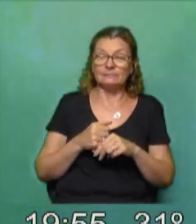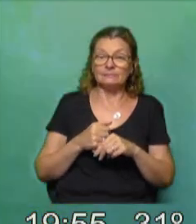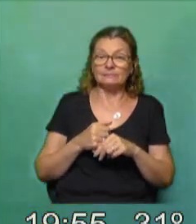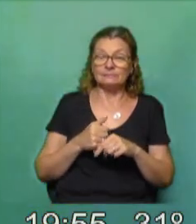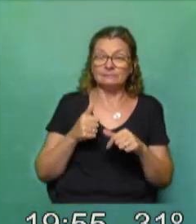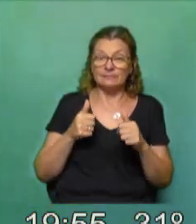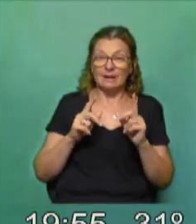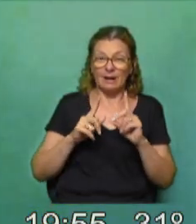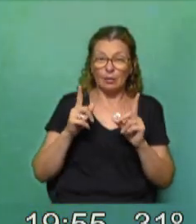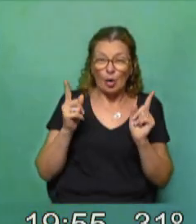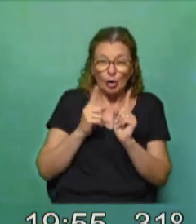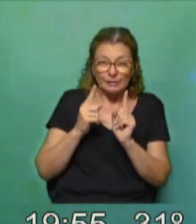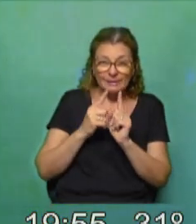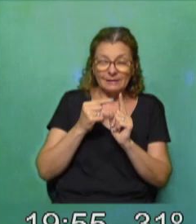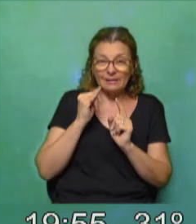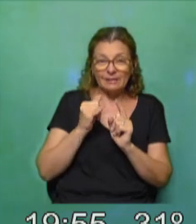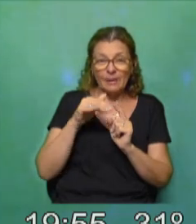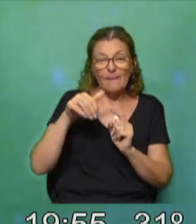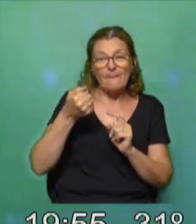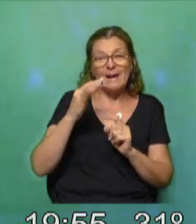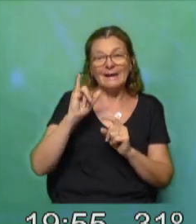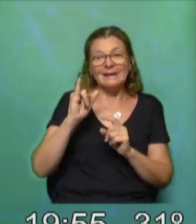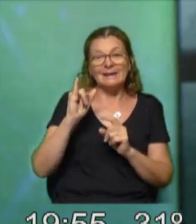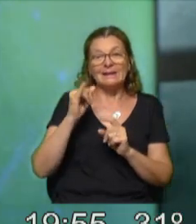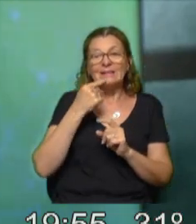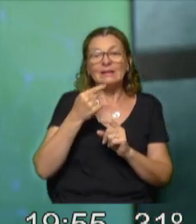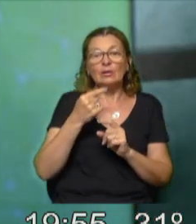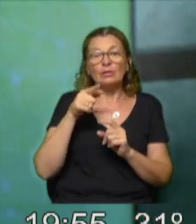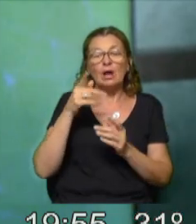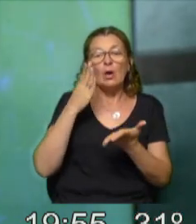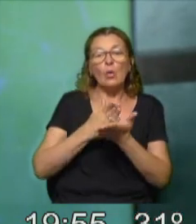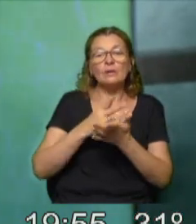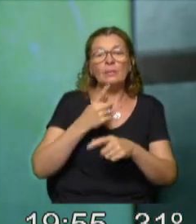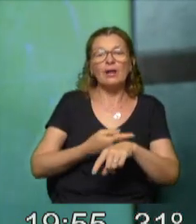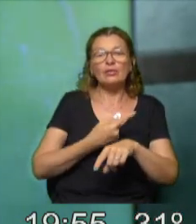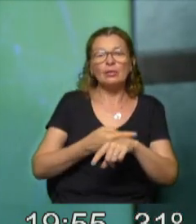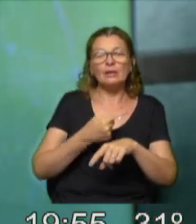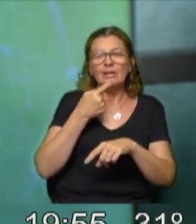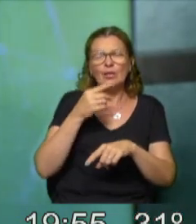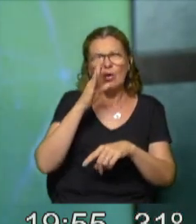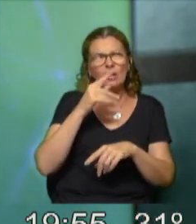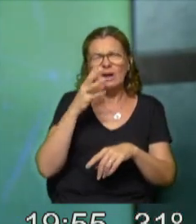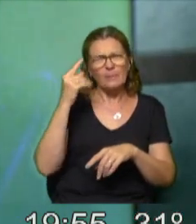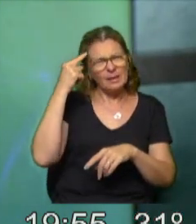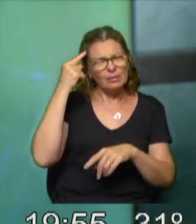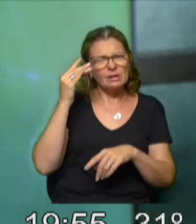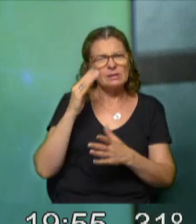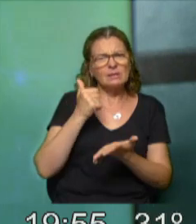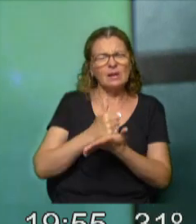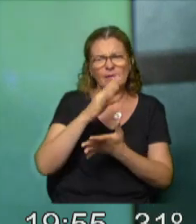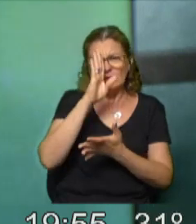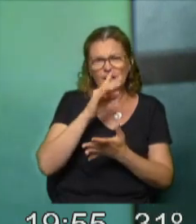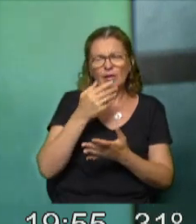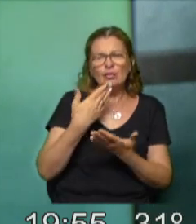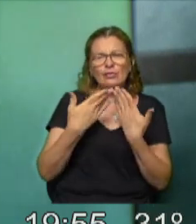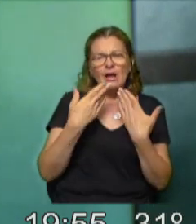bien una cosa muy cortita macri dijo en estas últimas horas que está creo que vist en Brasil que no se habla de